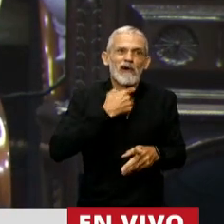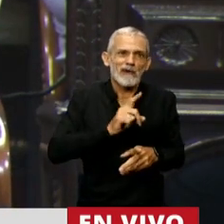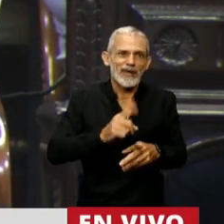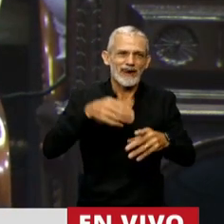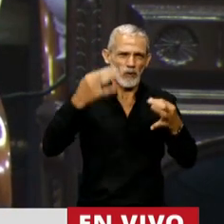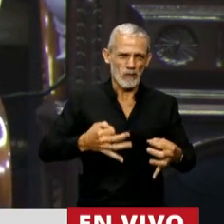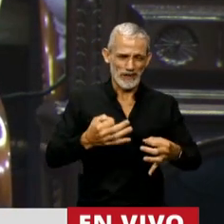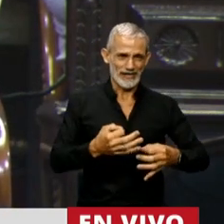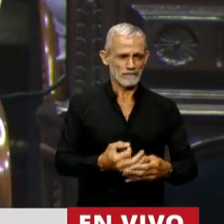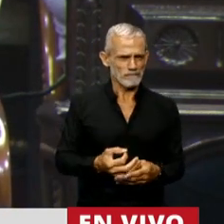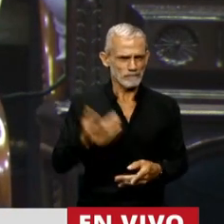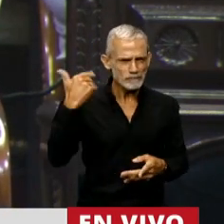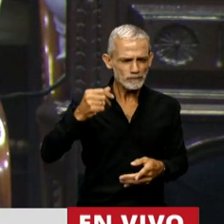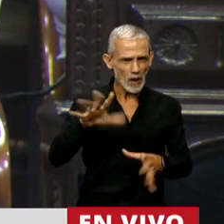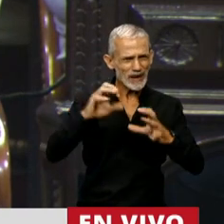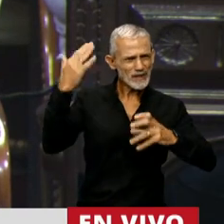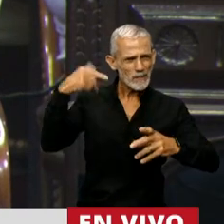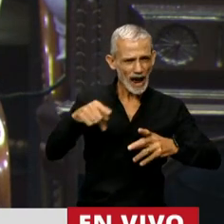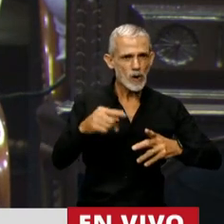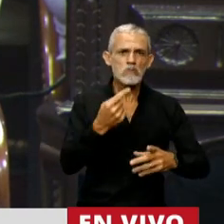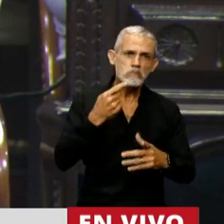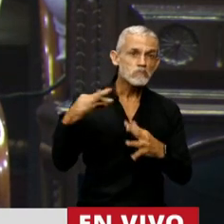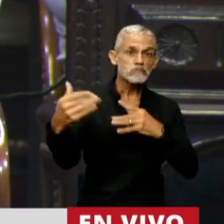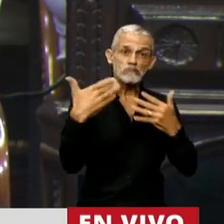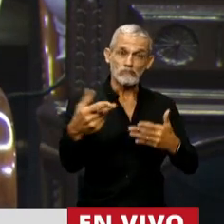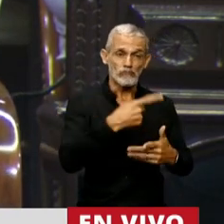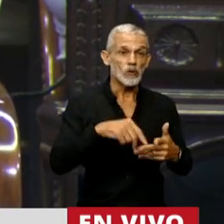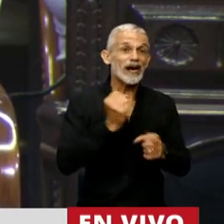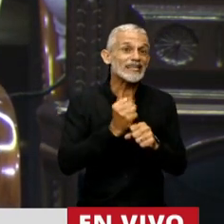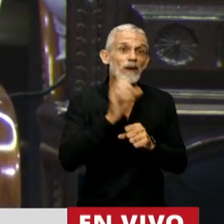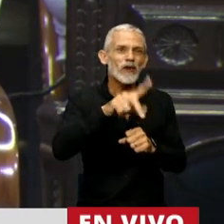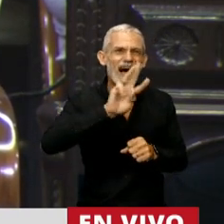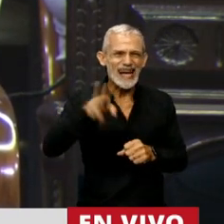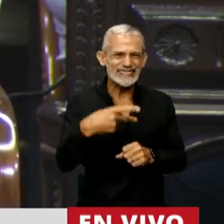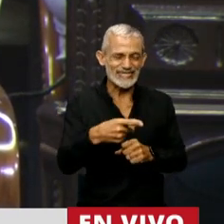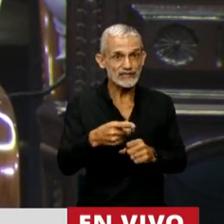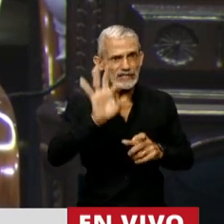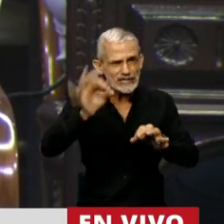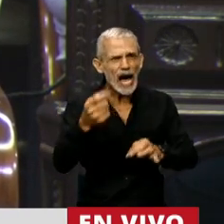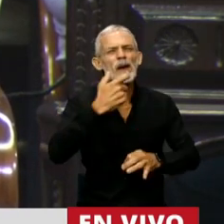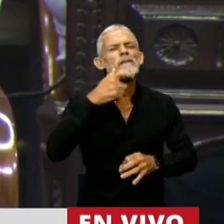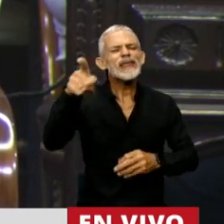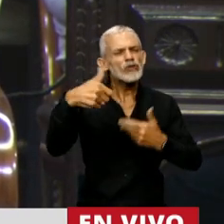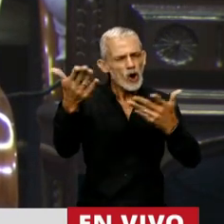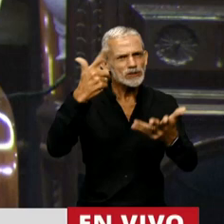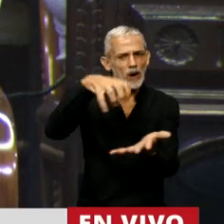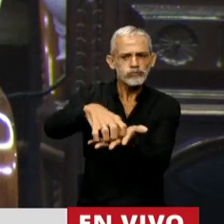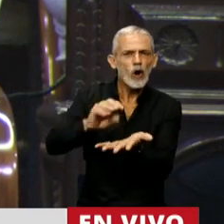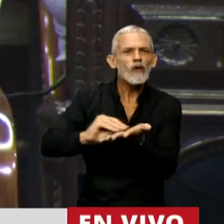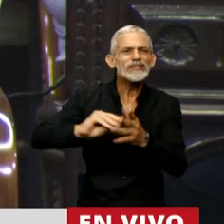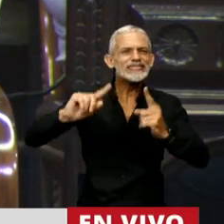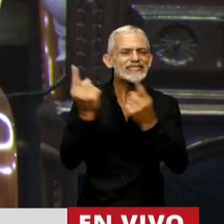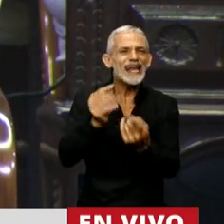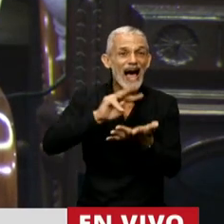cumplir. Escuchábamos más temprano hablar del trabajo del ANSES. Mire, presidente, usted lo sabe porque es de Mendoza. Las oficinas de ANSES